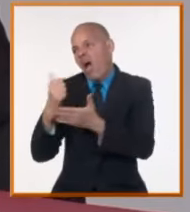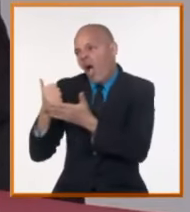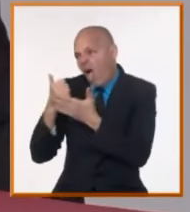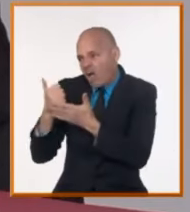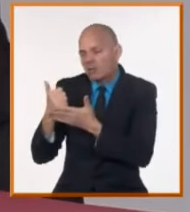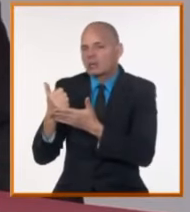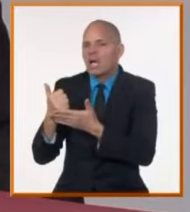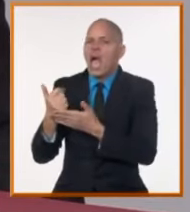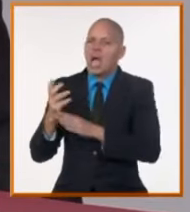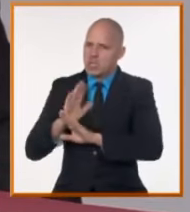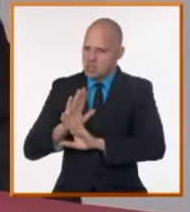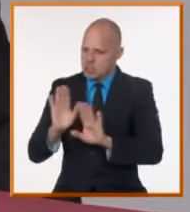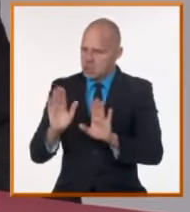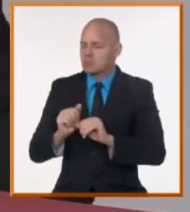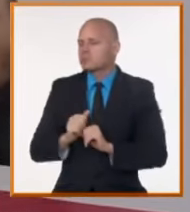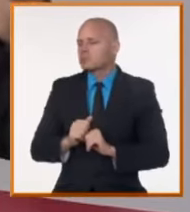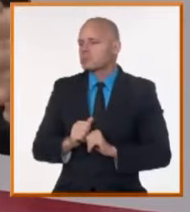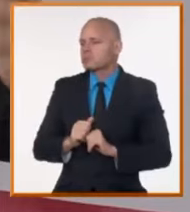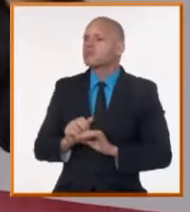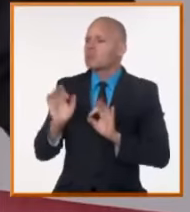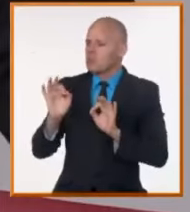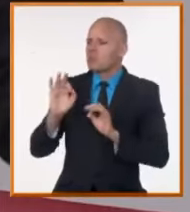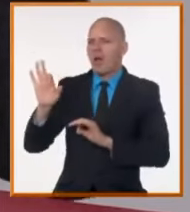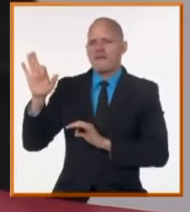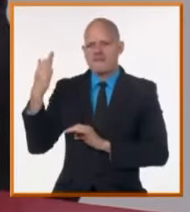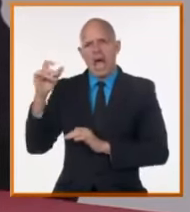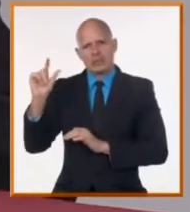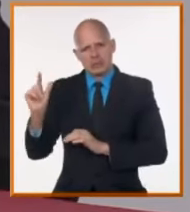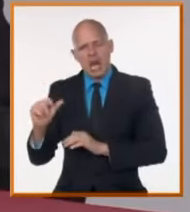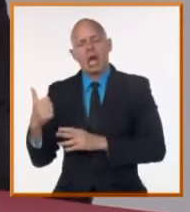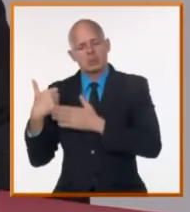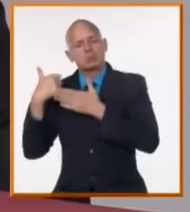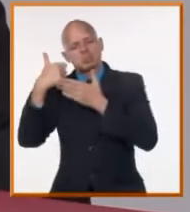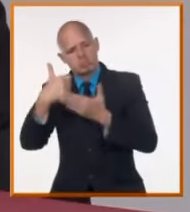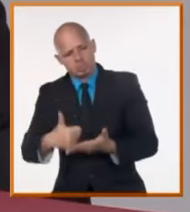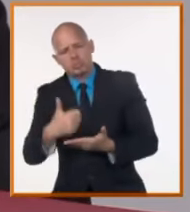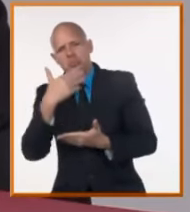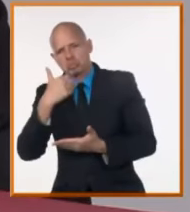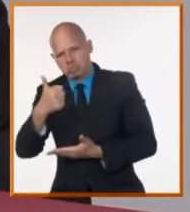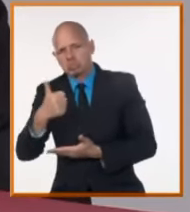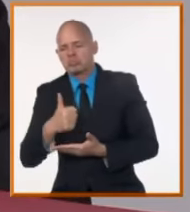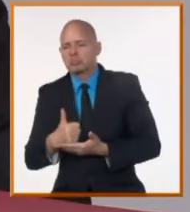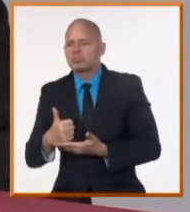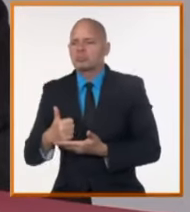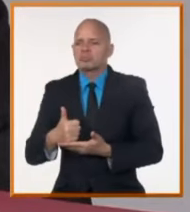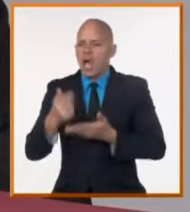restablecer a Fernando VII. Eso se produce el 17 de abril. El conde Angulema